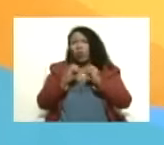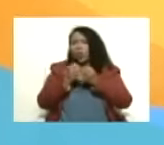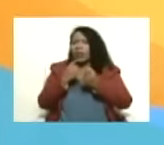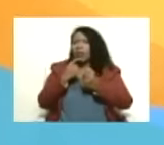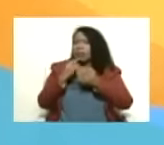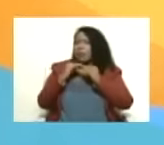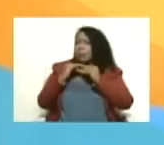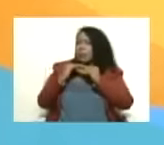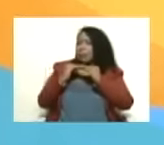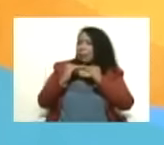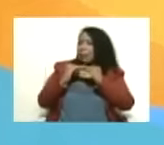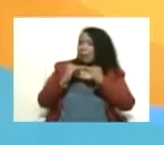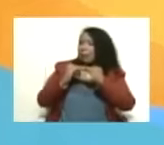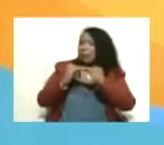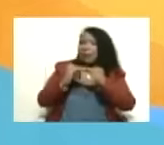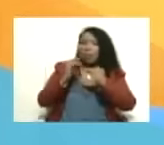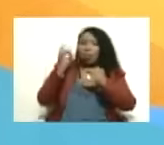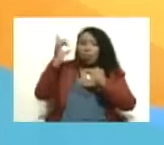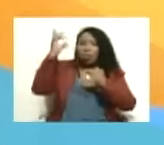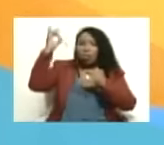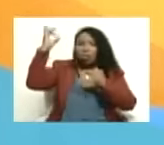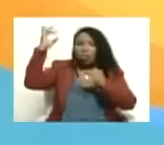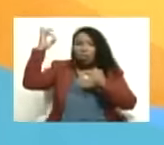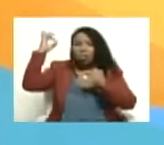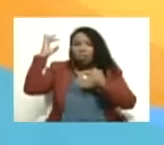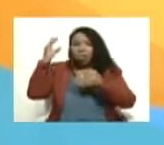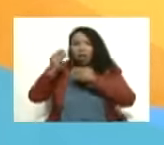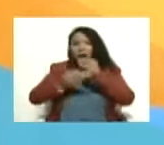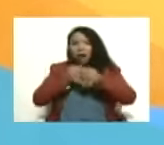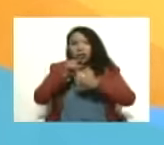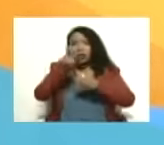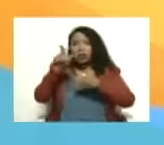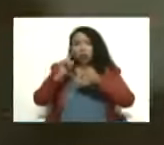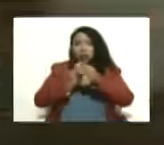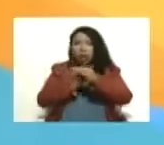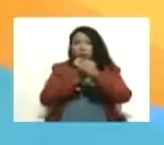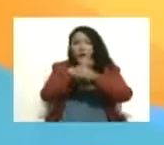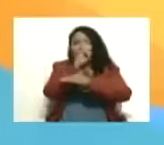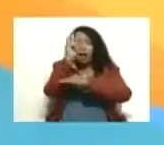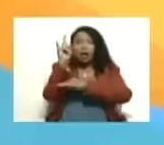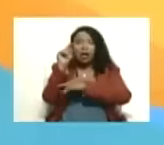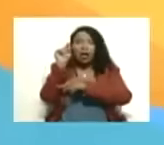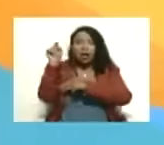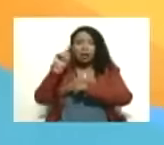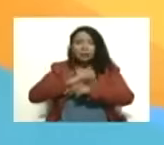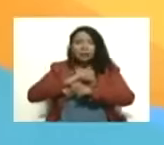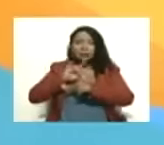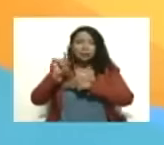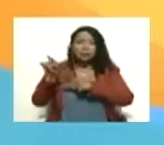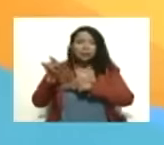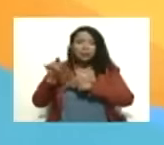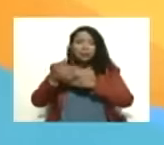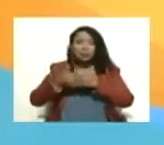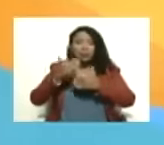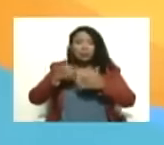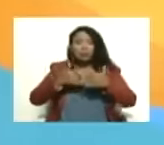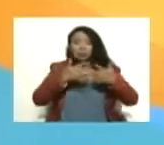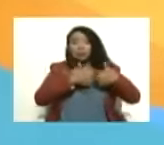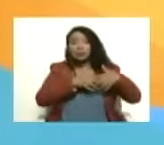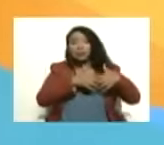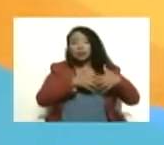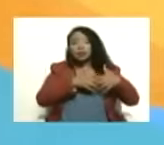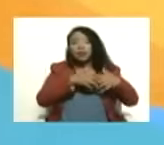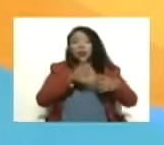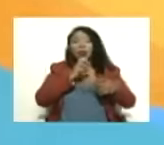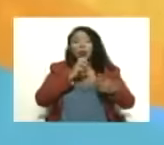nada de las barbaridades que se ha cometido en esos bosques y en esa selva por parte de las transnacionales del Oro o